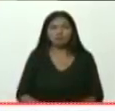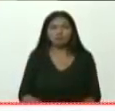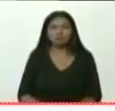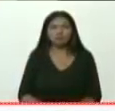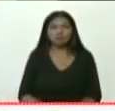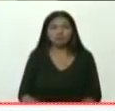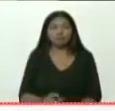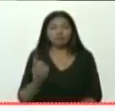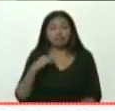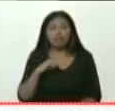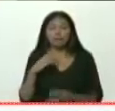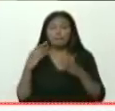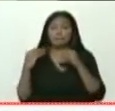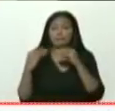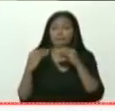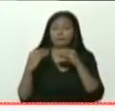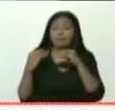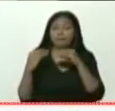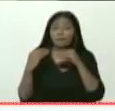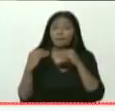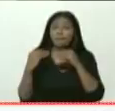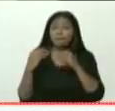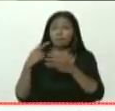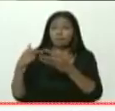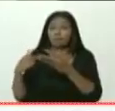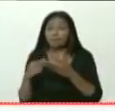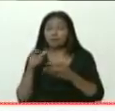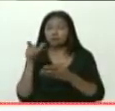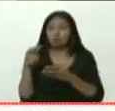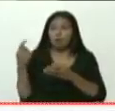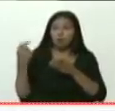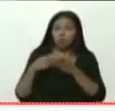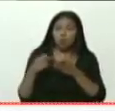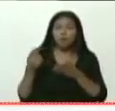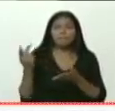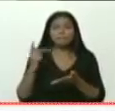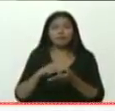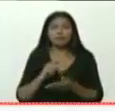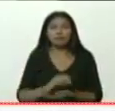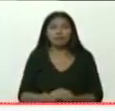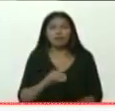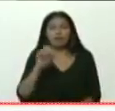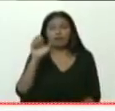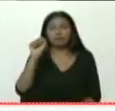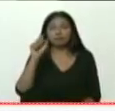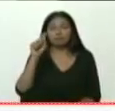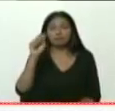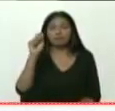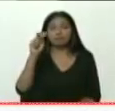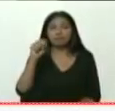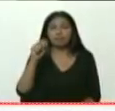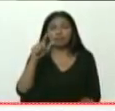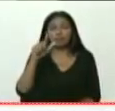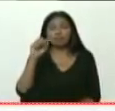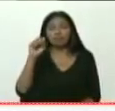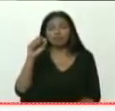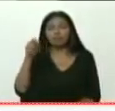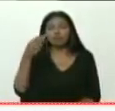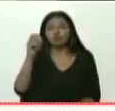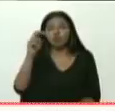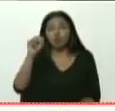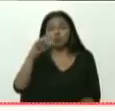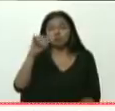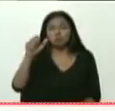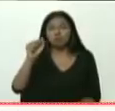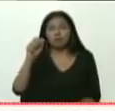tenía hablando con nosotros a varias personas. A Stalin González, a Gerardo Blay,